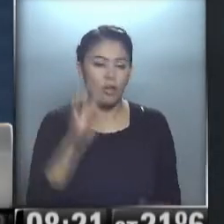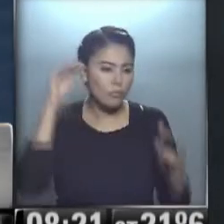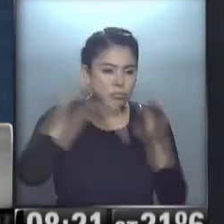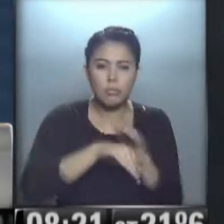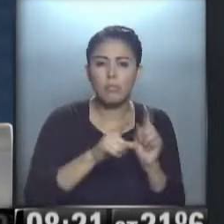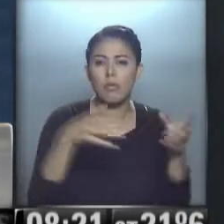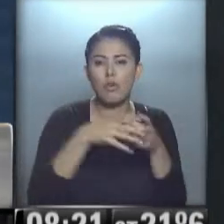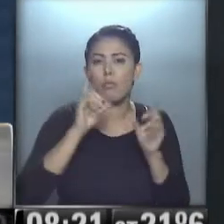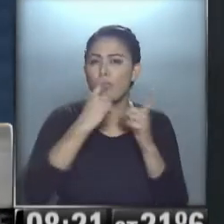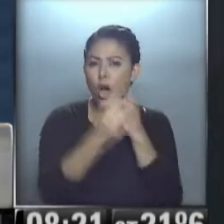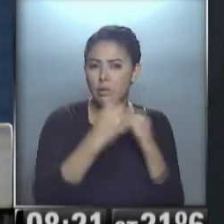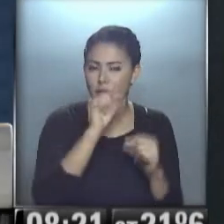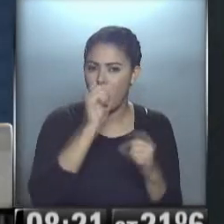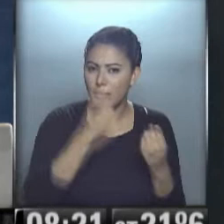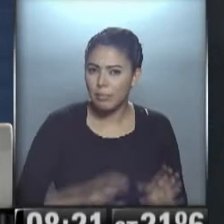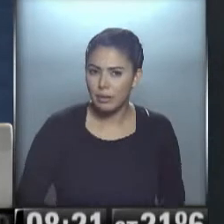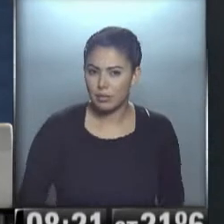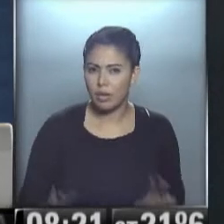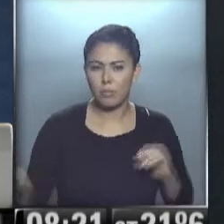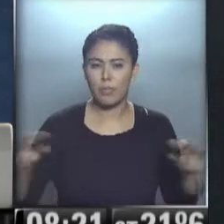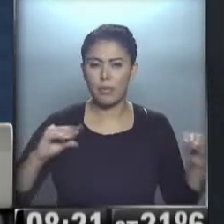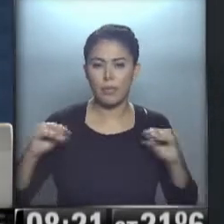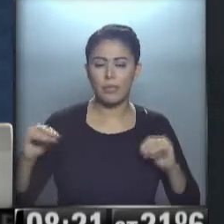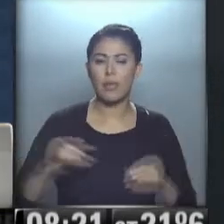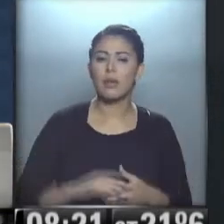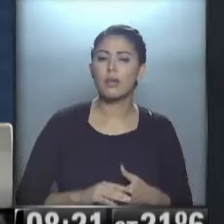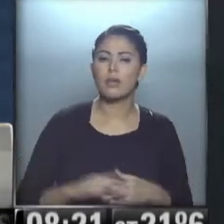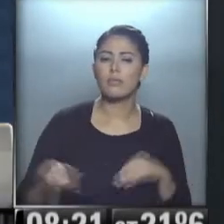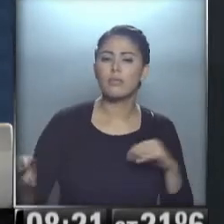por los grupos de protesta. Entonces,